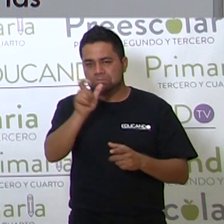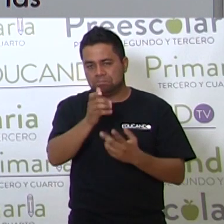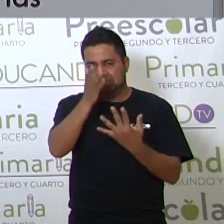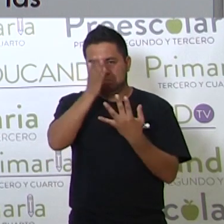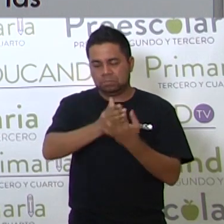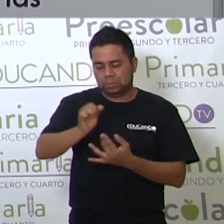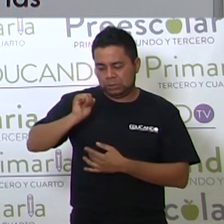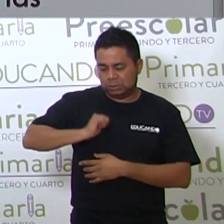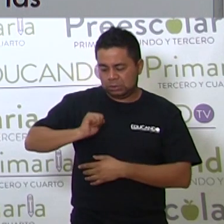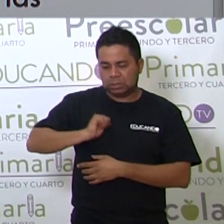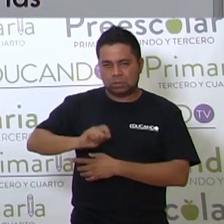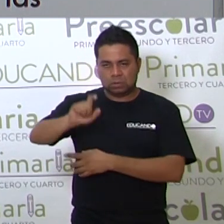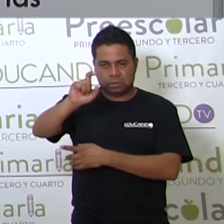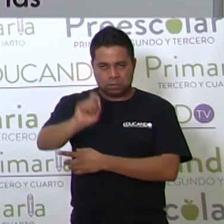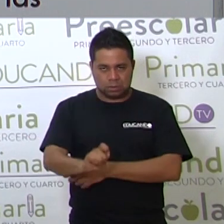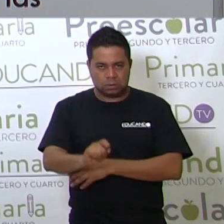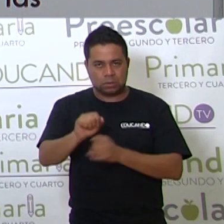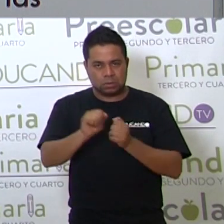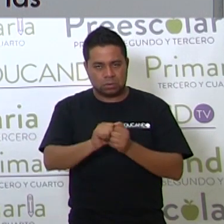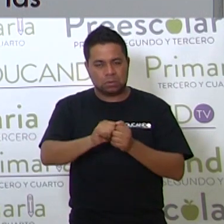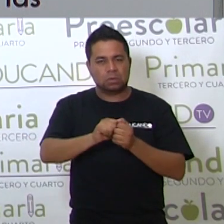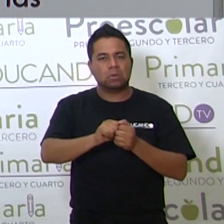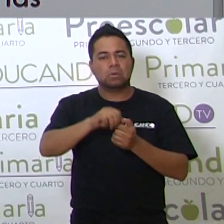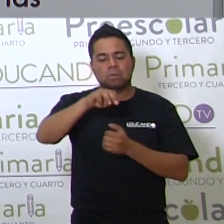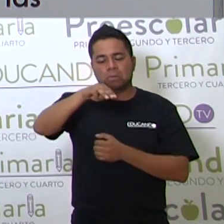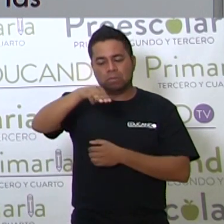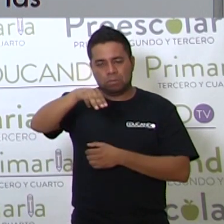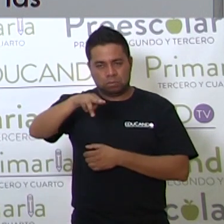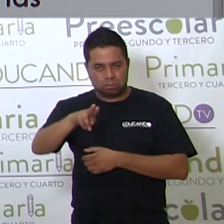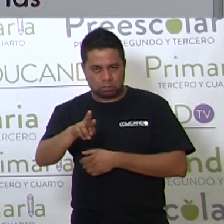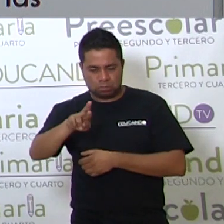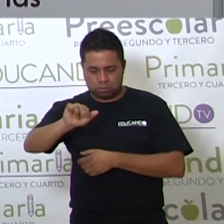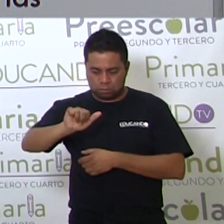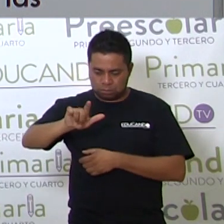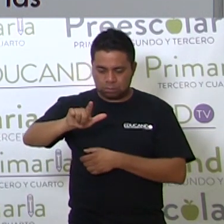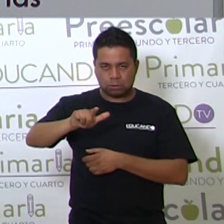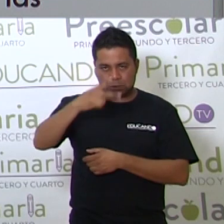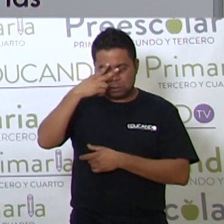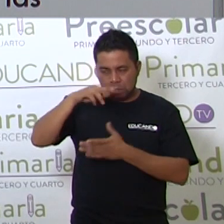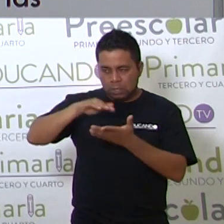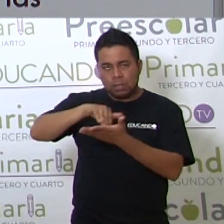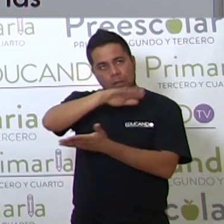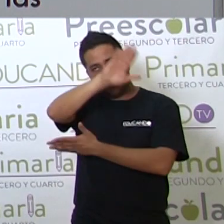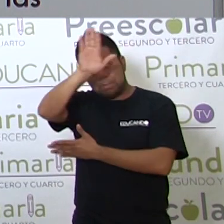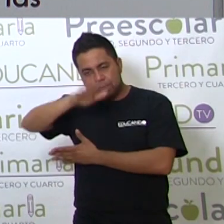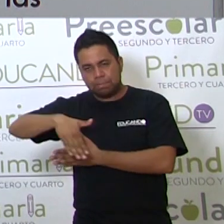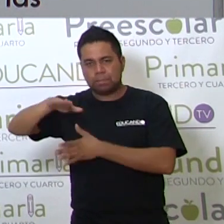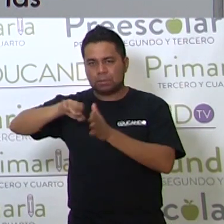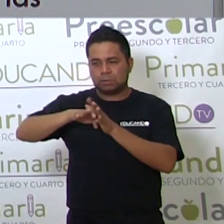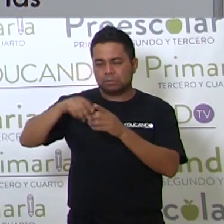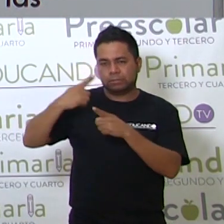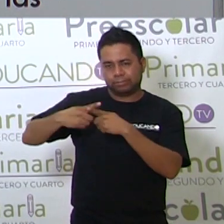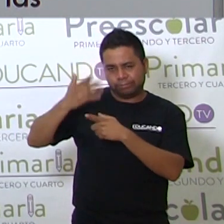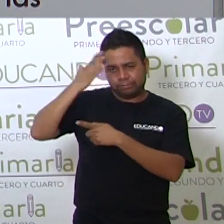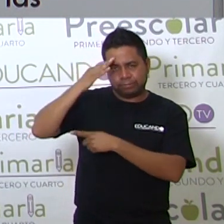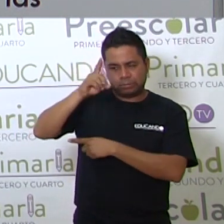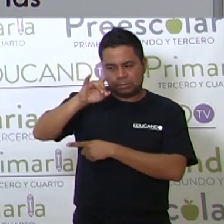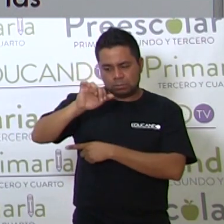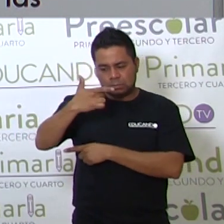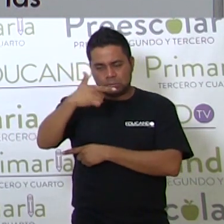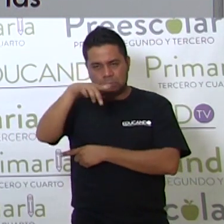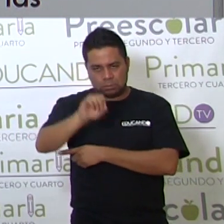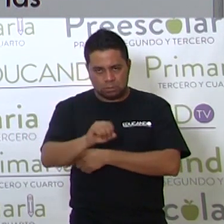siglo XX, con el muralismo mexicano, liderado por artistas como Diego Rivera,